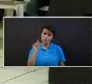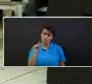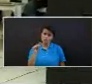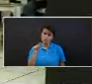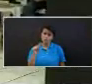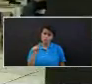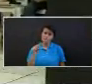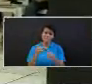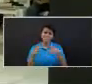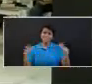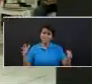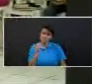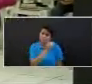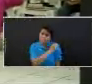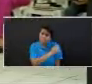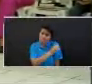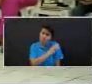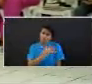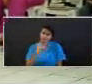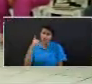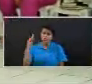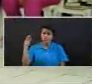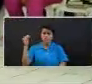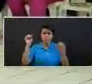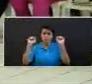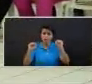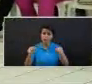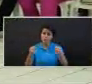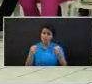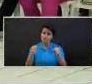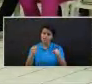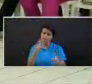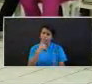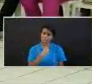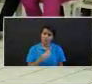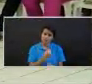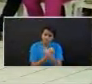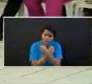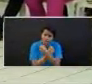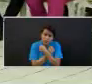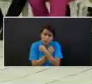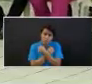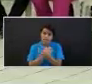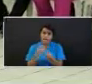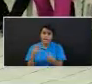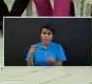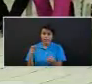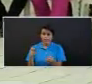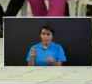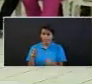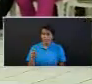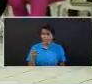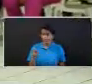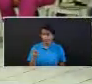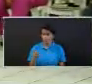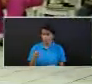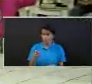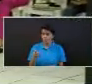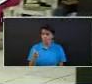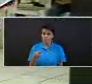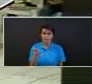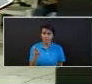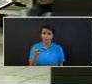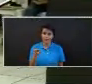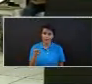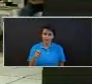Sin la gracia de Dios, ¿qué podríamos hacer, hermanos amados? Primera de Pedro 5:6 dice: humillados pues bajo